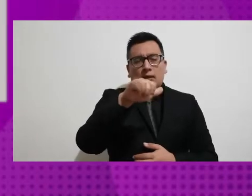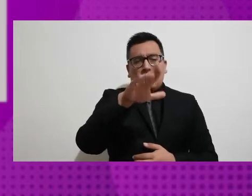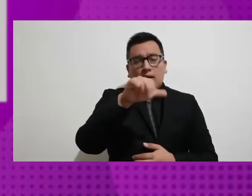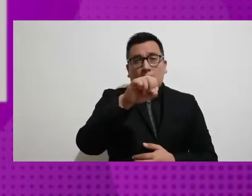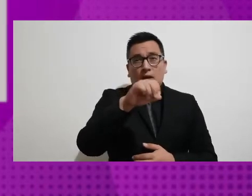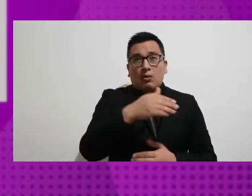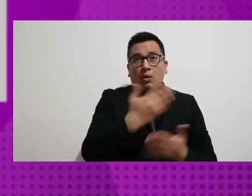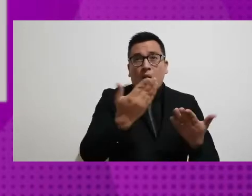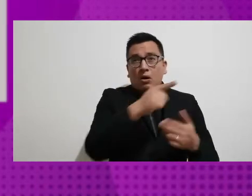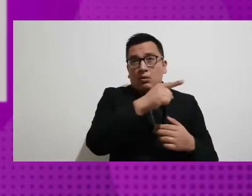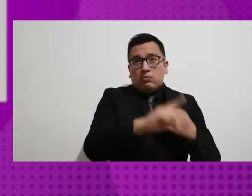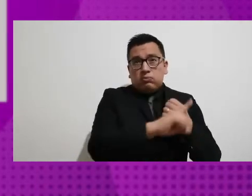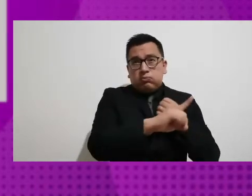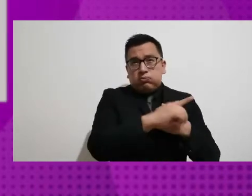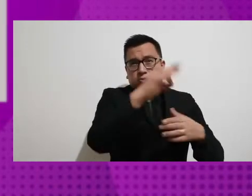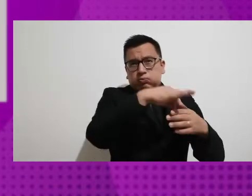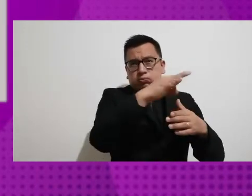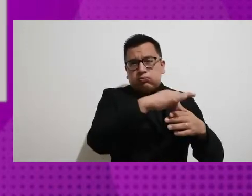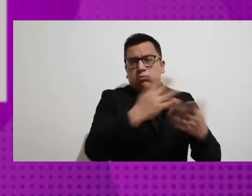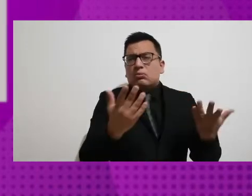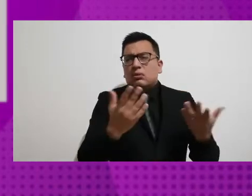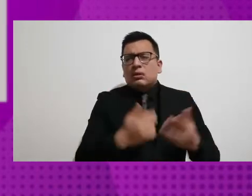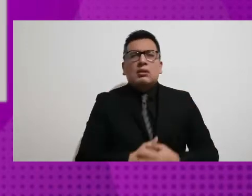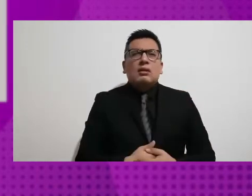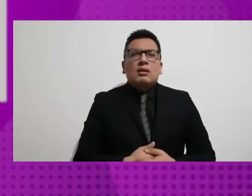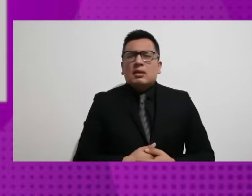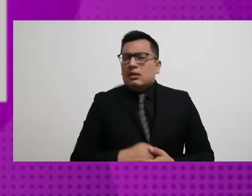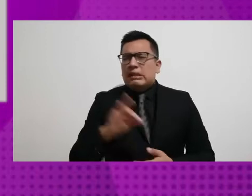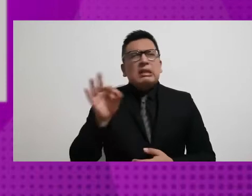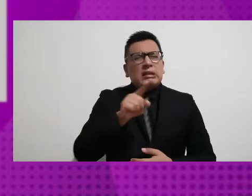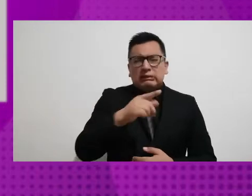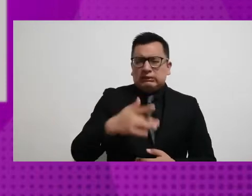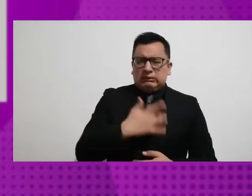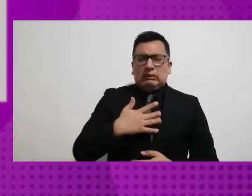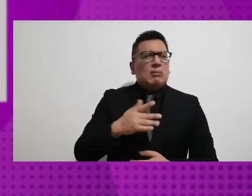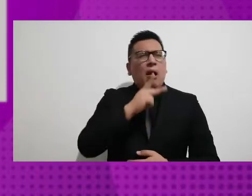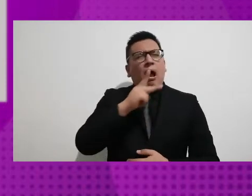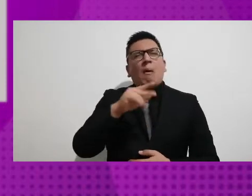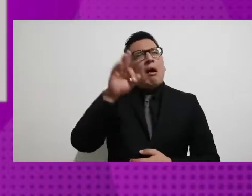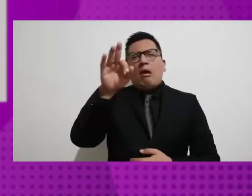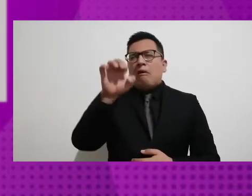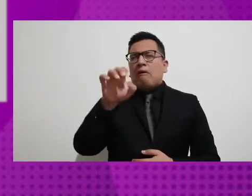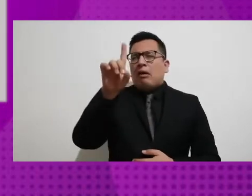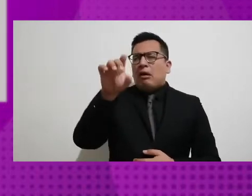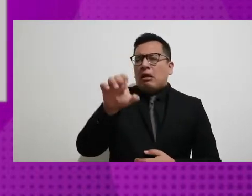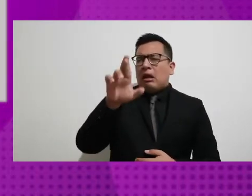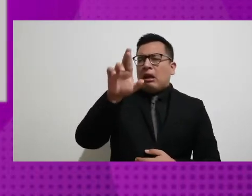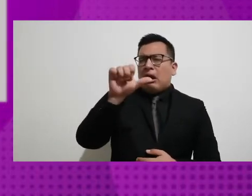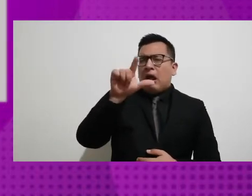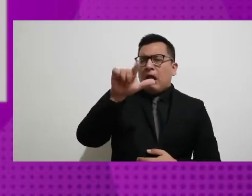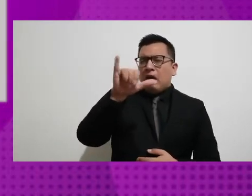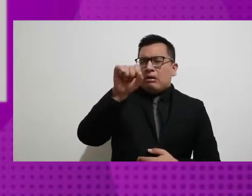paradigma político-electoral. Pudiese ser un título muy rebuscado o